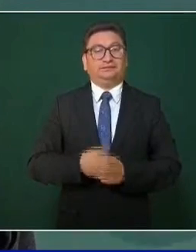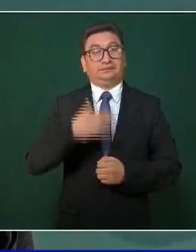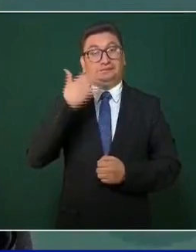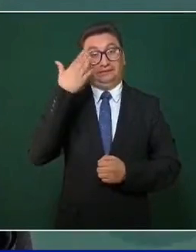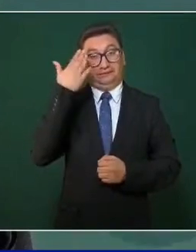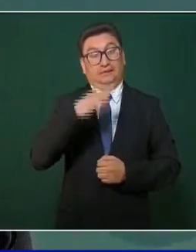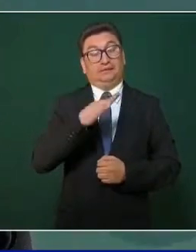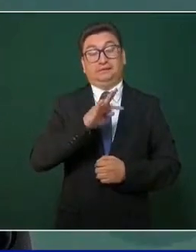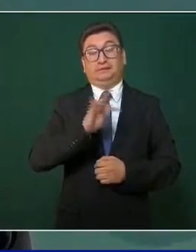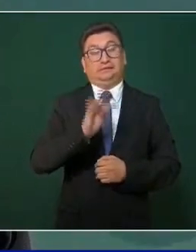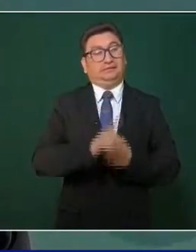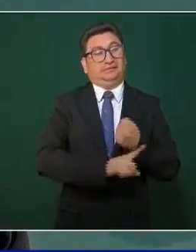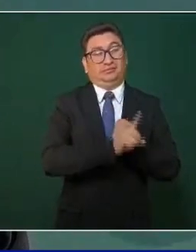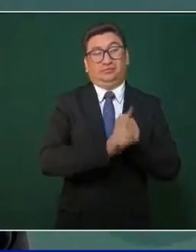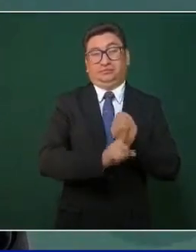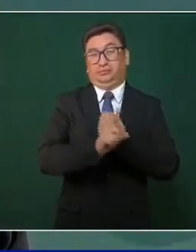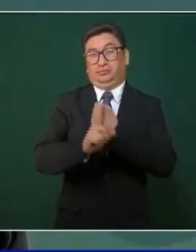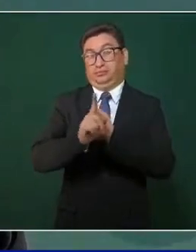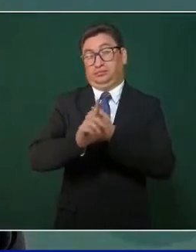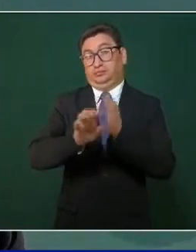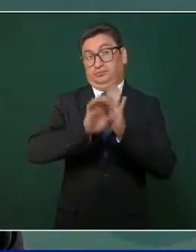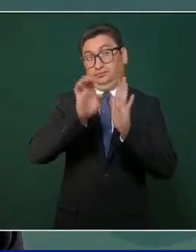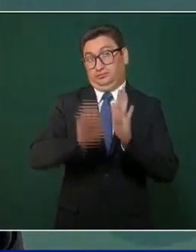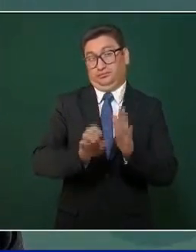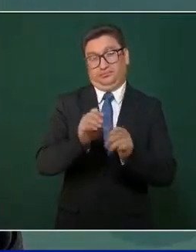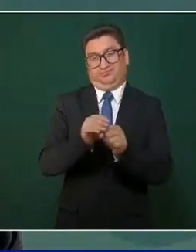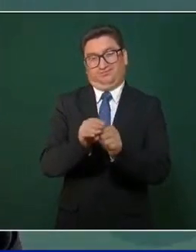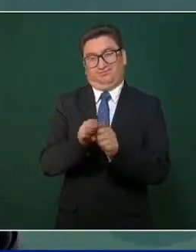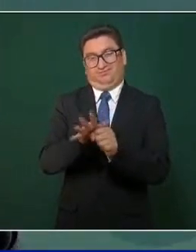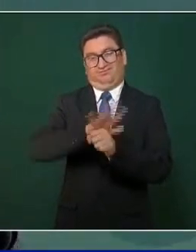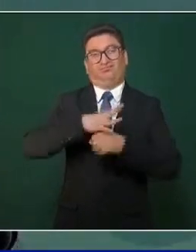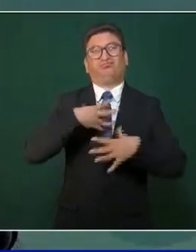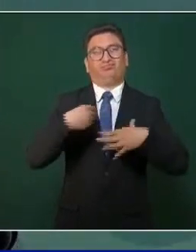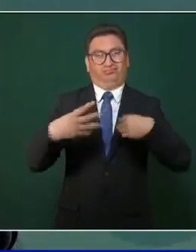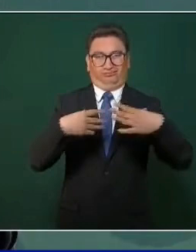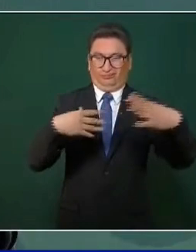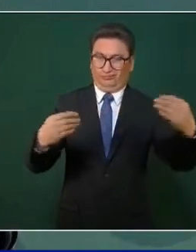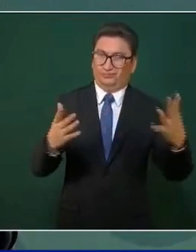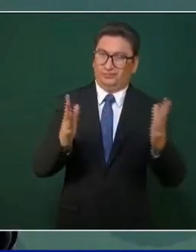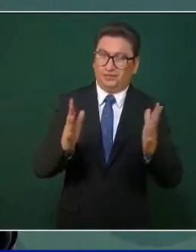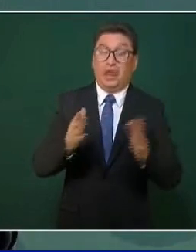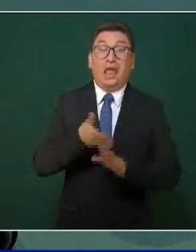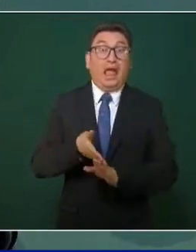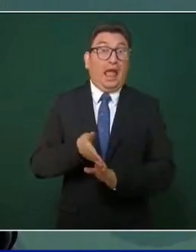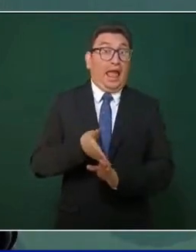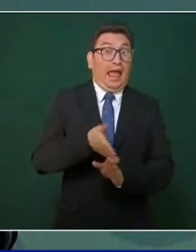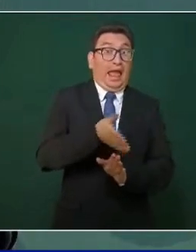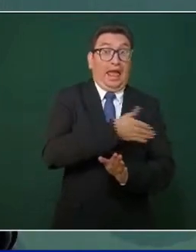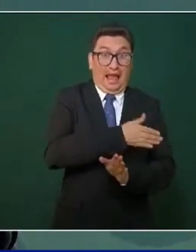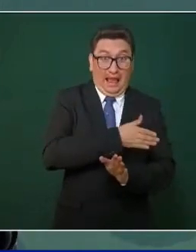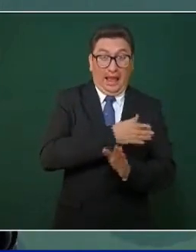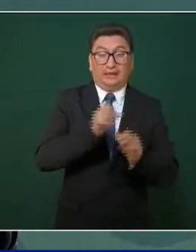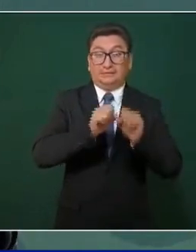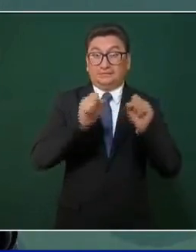las dificultades, la pandemia, que ya estaba mal el sistema económico,